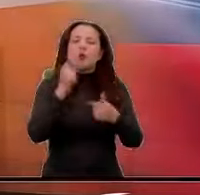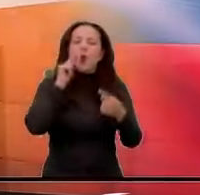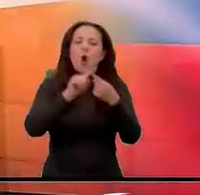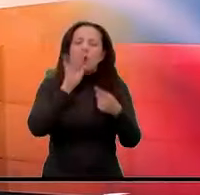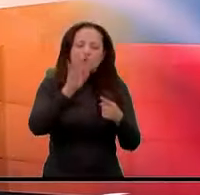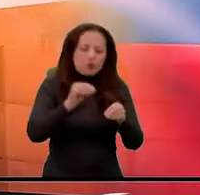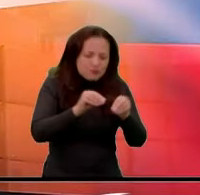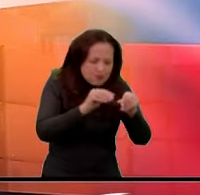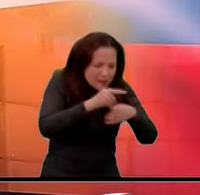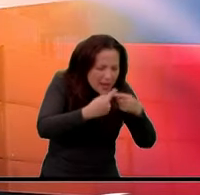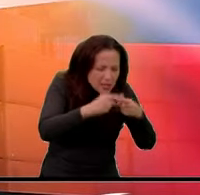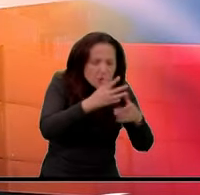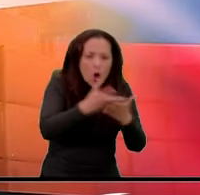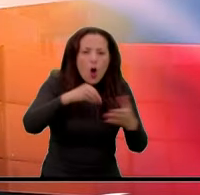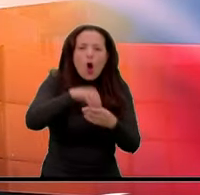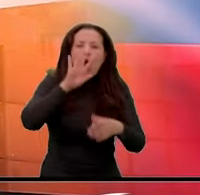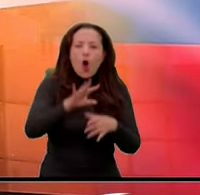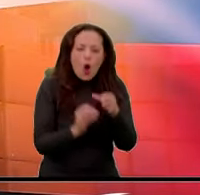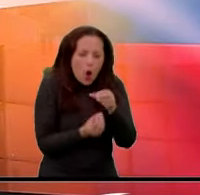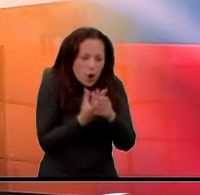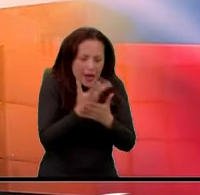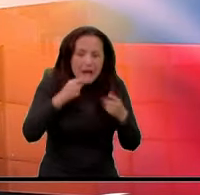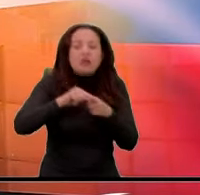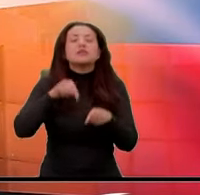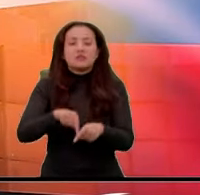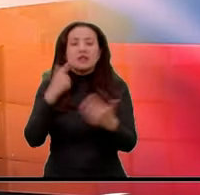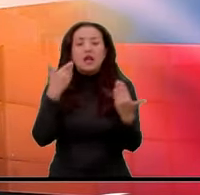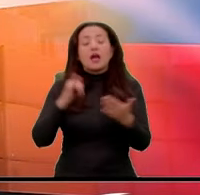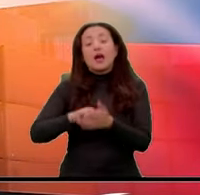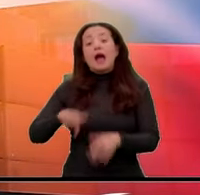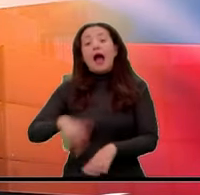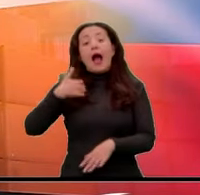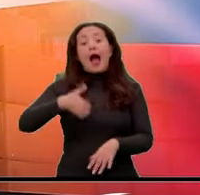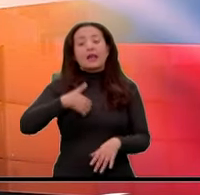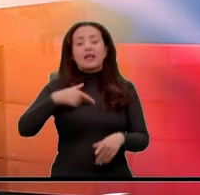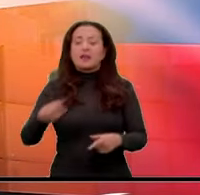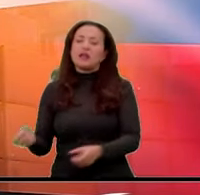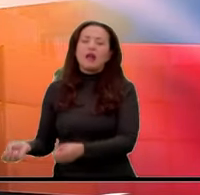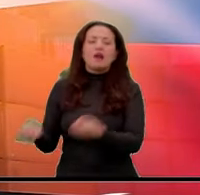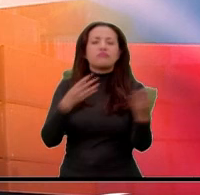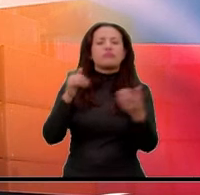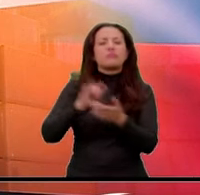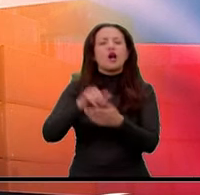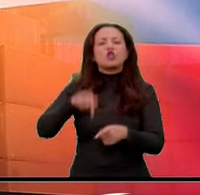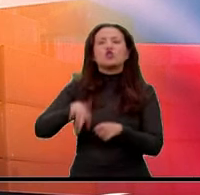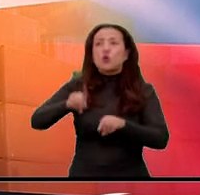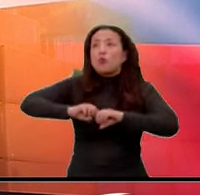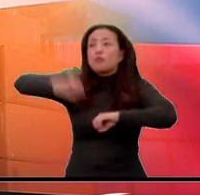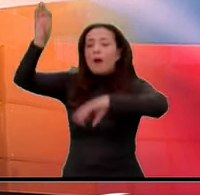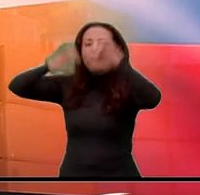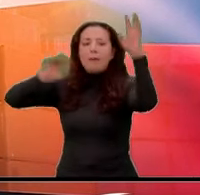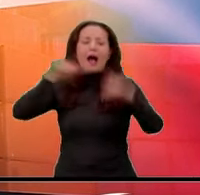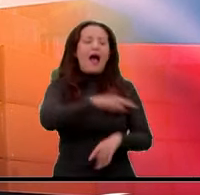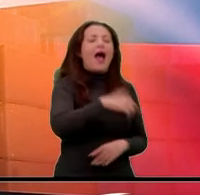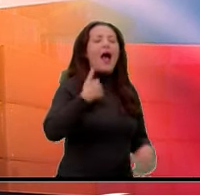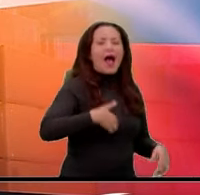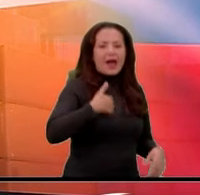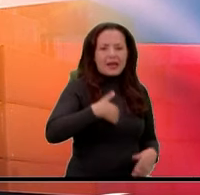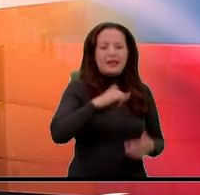en 2,2 por de las importaciones de toda clase de bienes que hace Colombia al mundo de hecho en